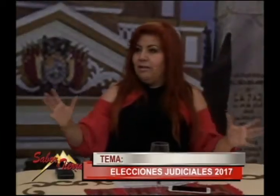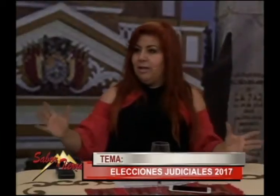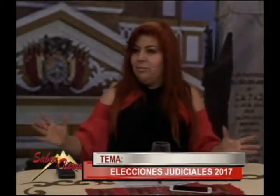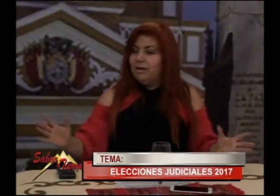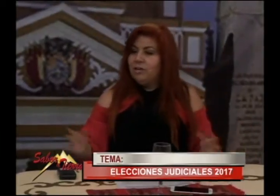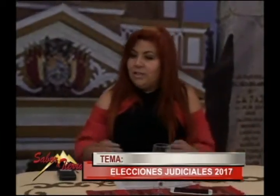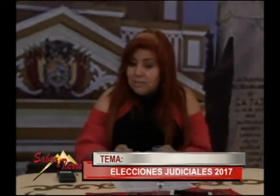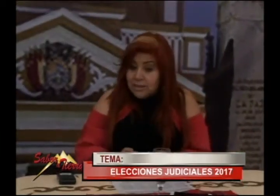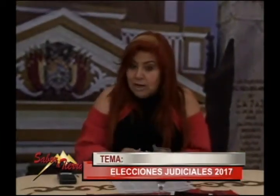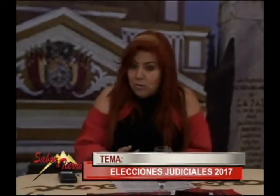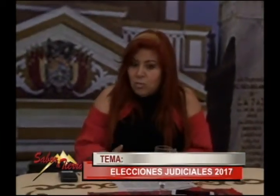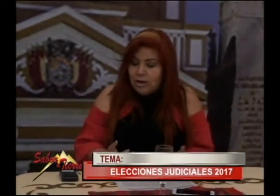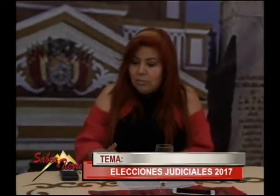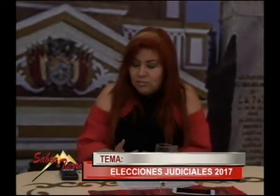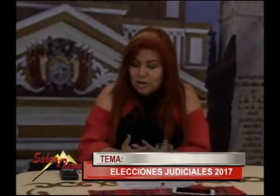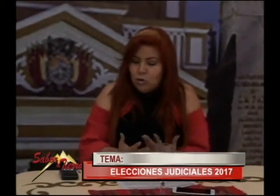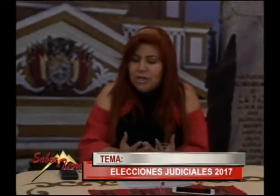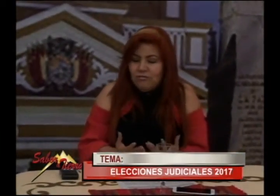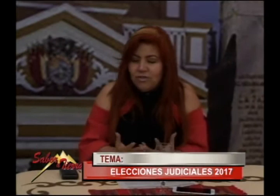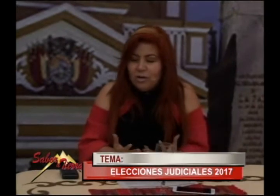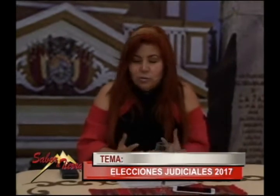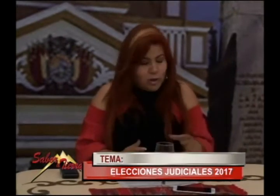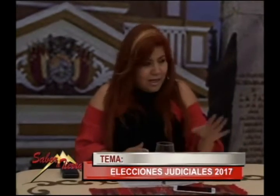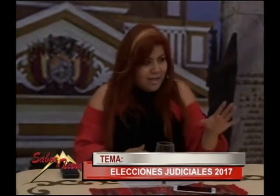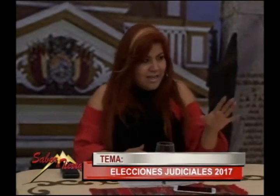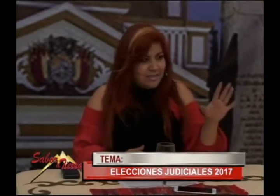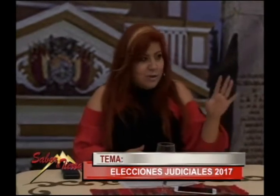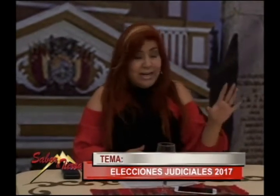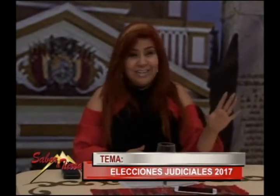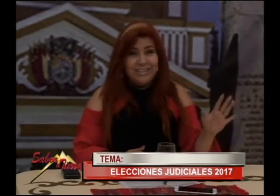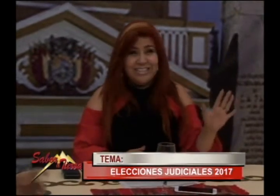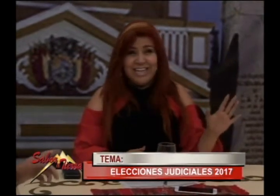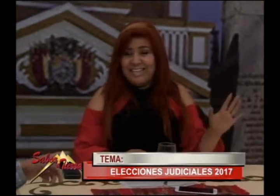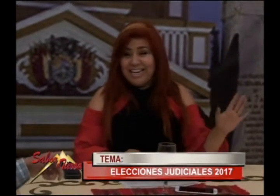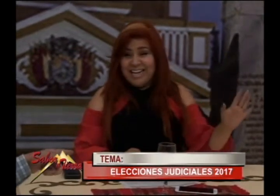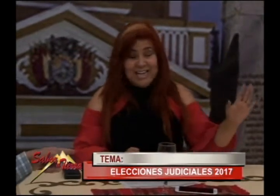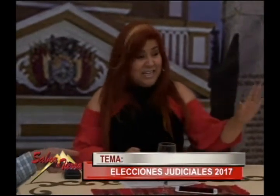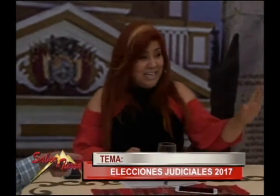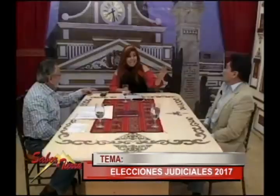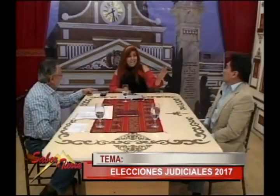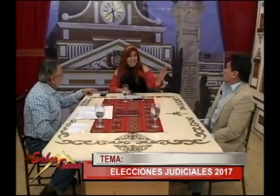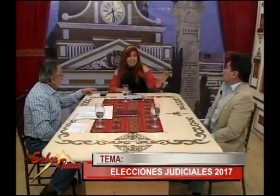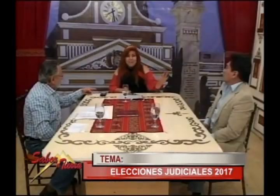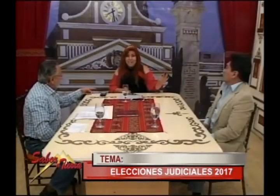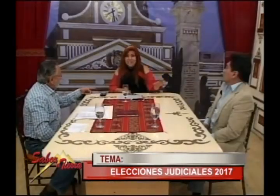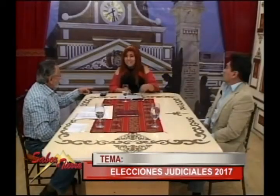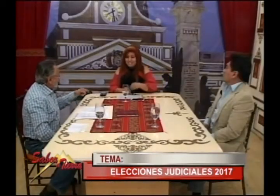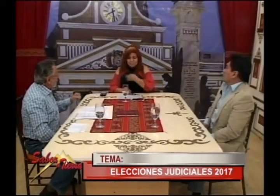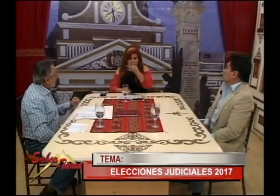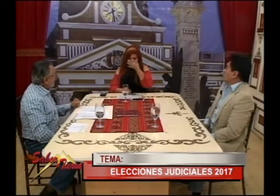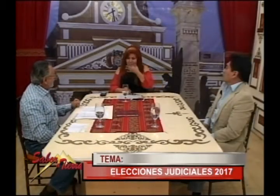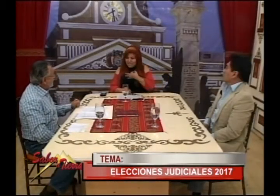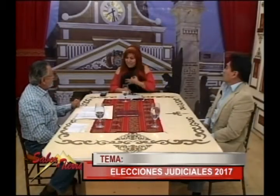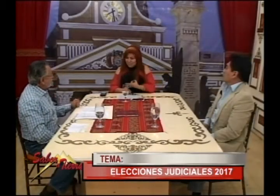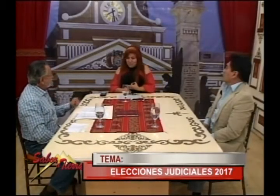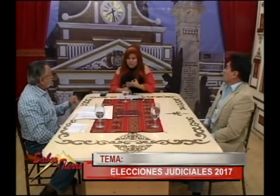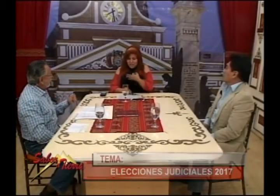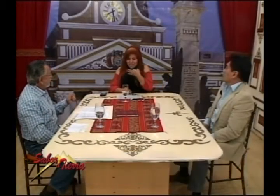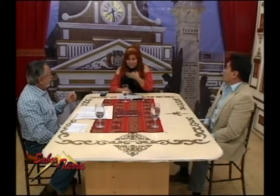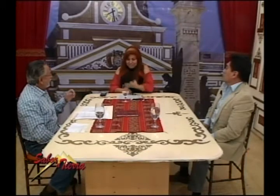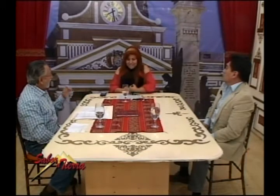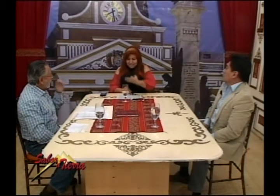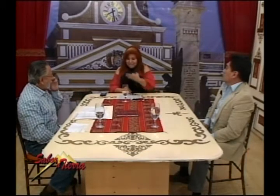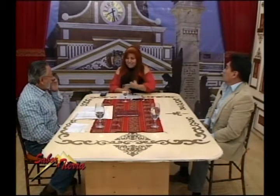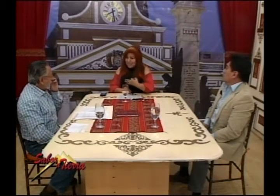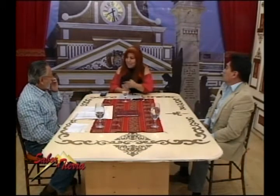eran parte del MNR. Dime si en algún, siendo ya fríos, porque si una característica tiene Alberto, es que es absolutamente frío